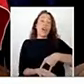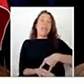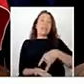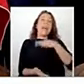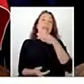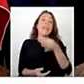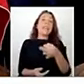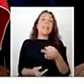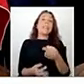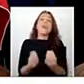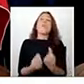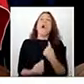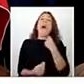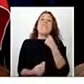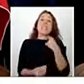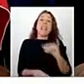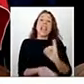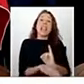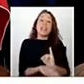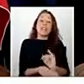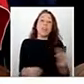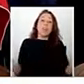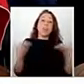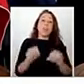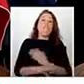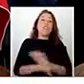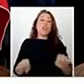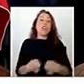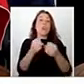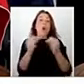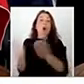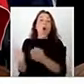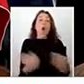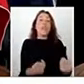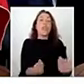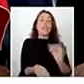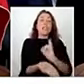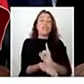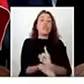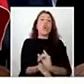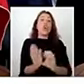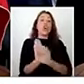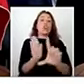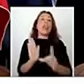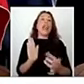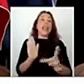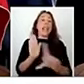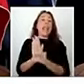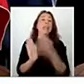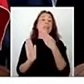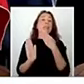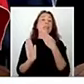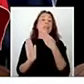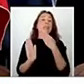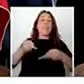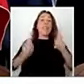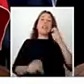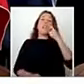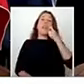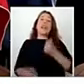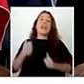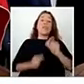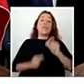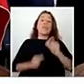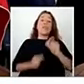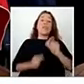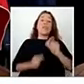institucional, el quebrantamiento del orden institucional y constitucional ilegal y la violación de los derechos humanos que sufrían los chilenos durante el gobierno de